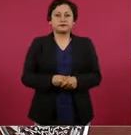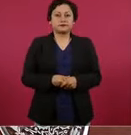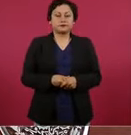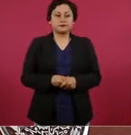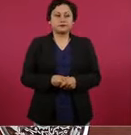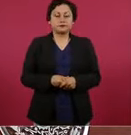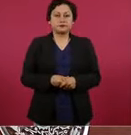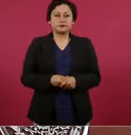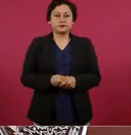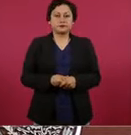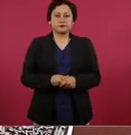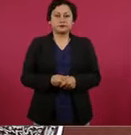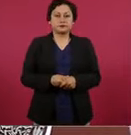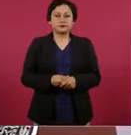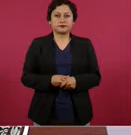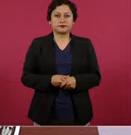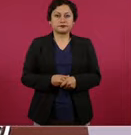algo que